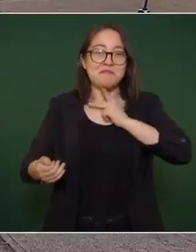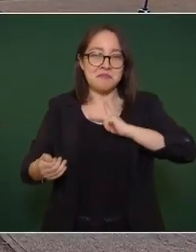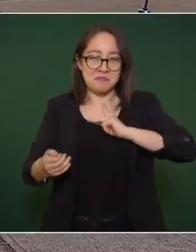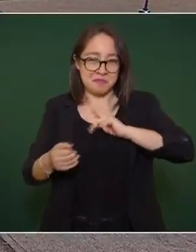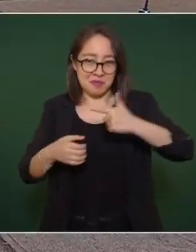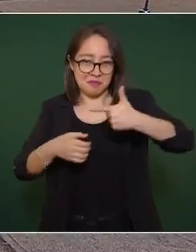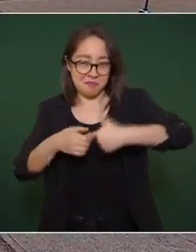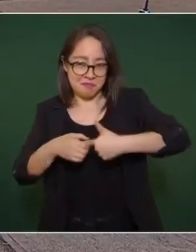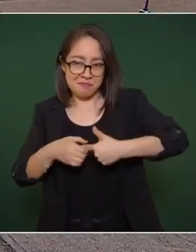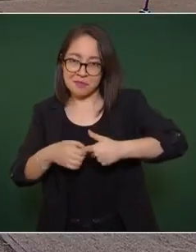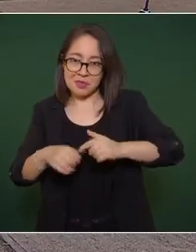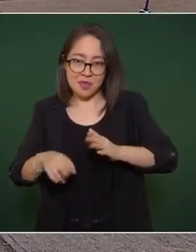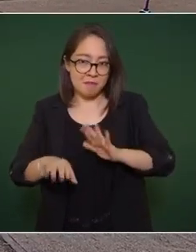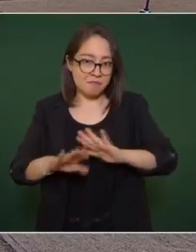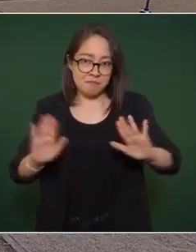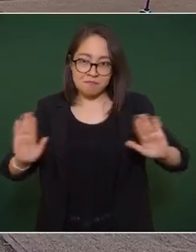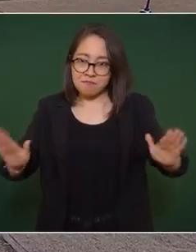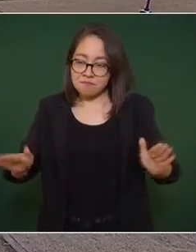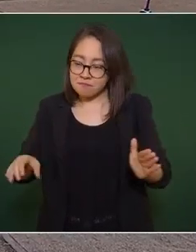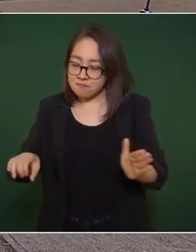desplegamos marinos y soldados.